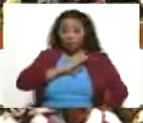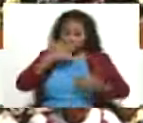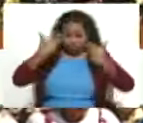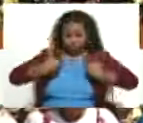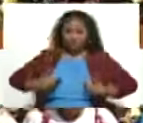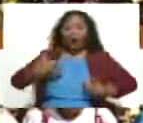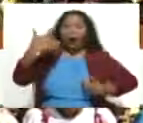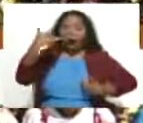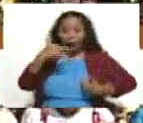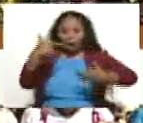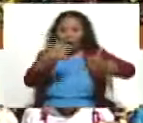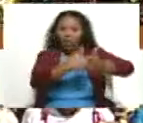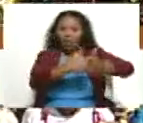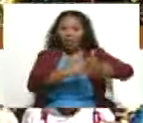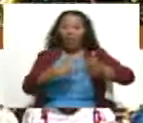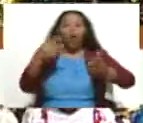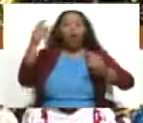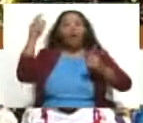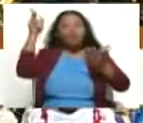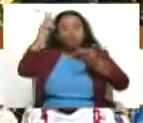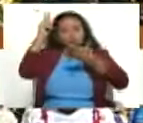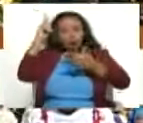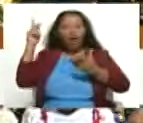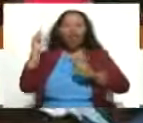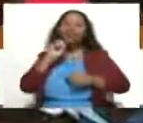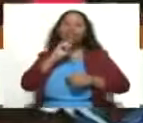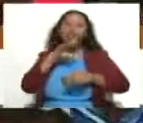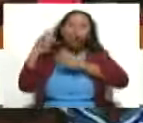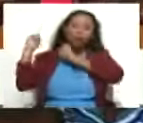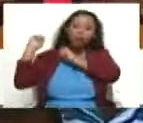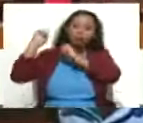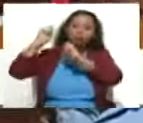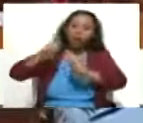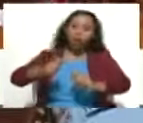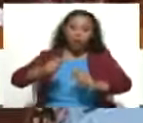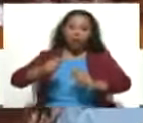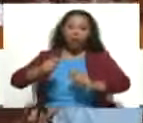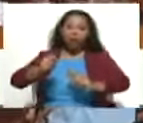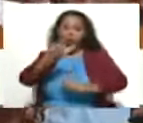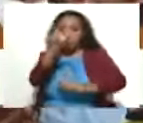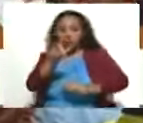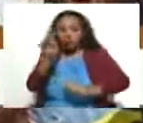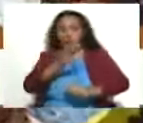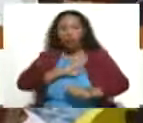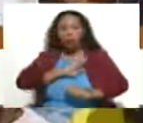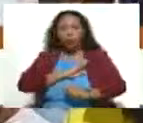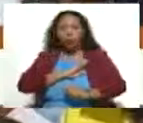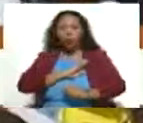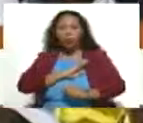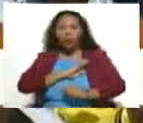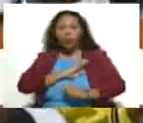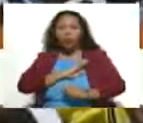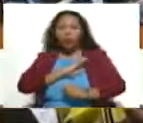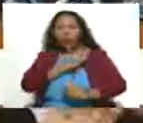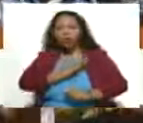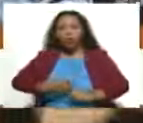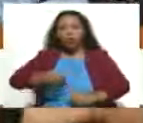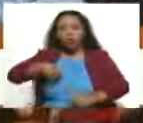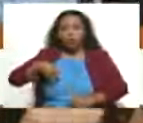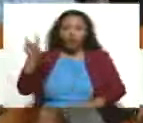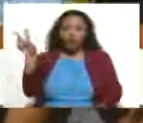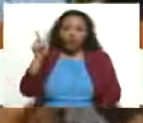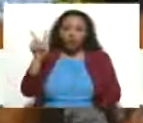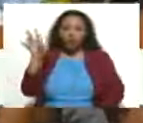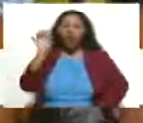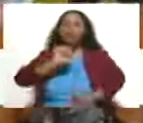sangre de Juana la Avanzadora, que se une en la defensa de nuestro Esequibo. El Esequibo es nuestro y nos pertenece. Vamos a